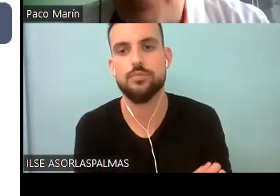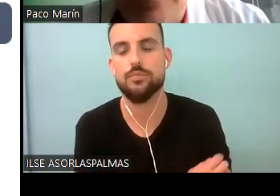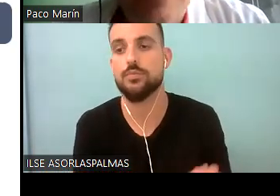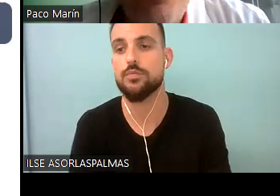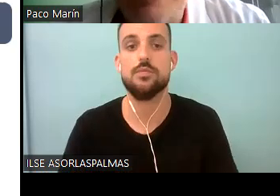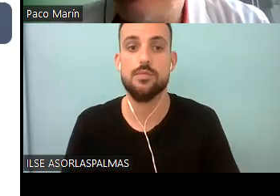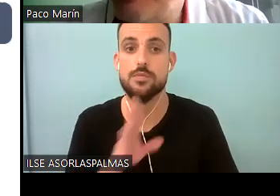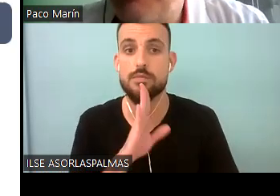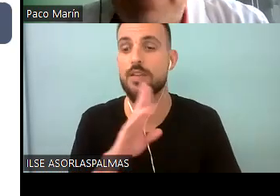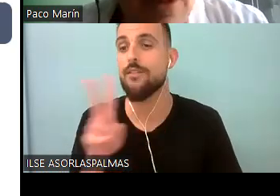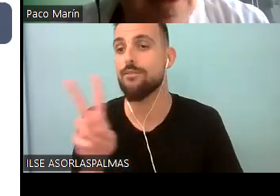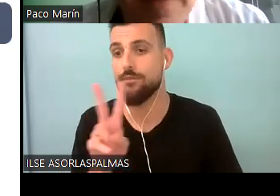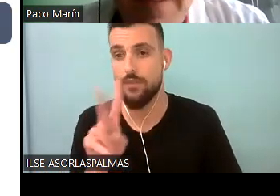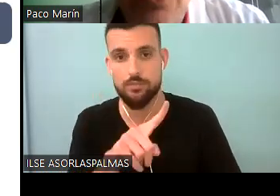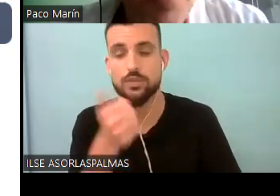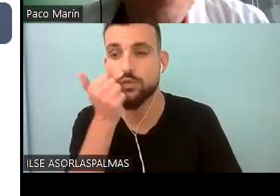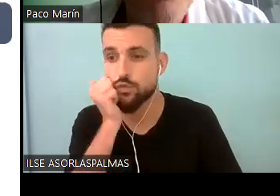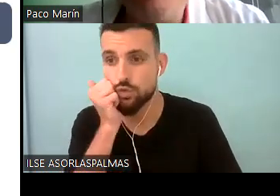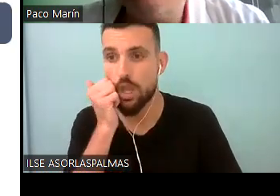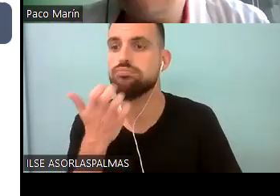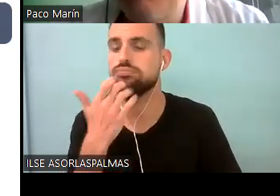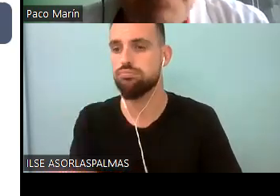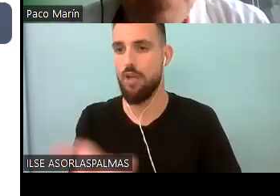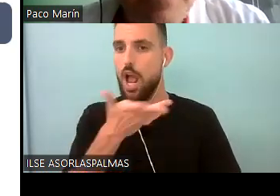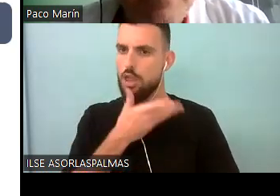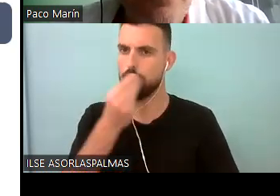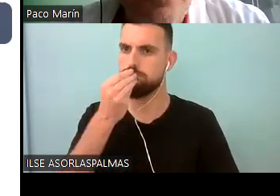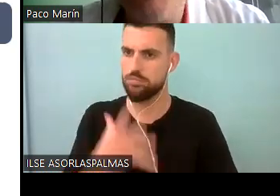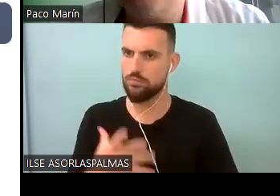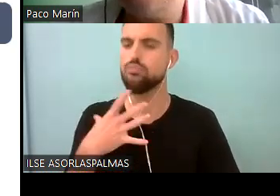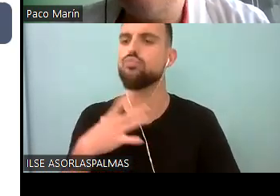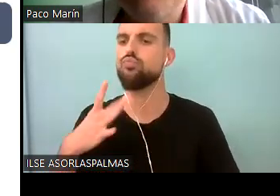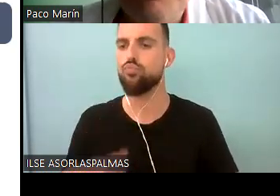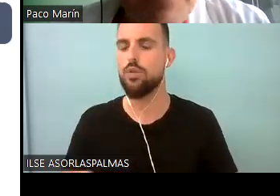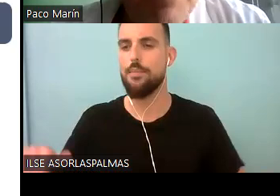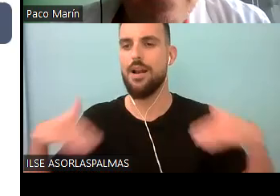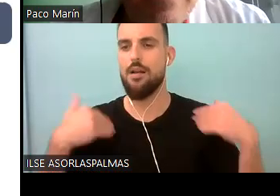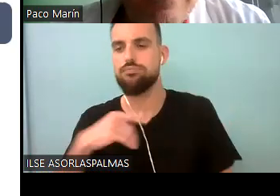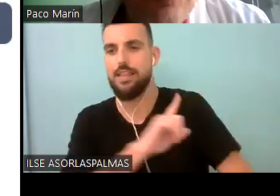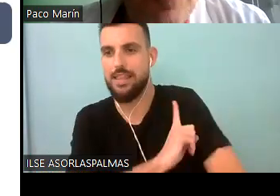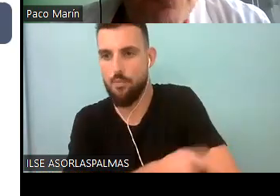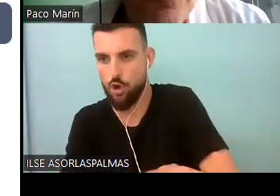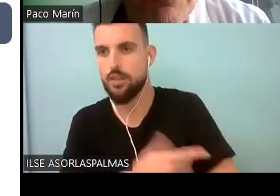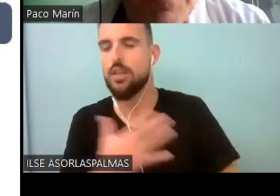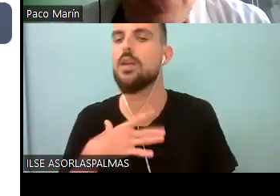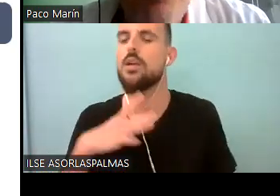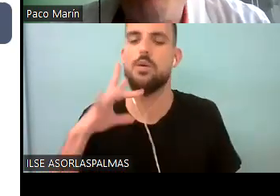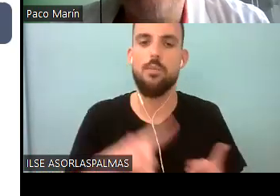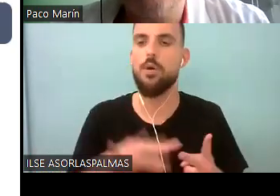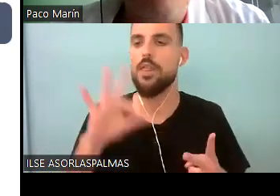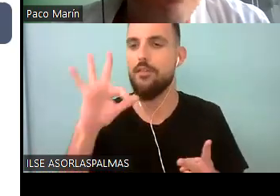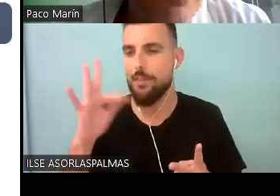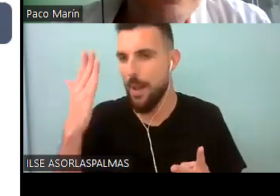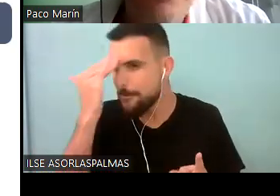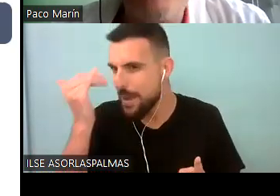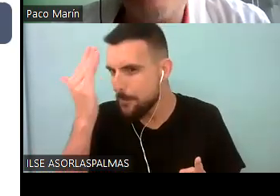Antioxidantes, los antioxidantes para lo que sea nos va a venir bien para el ejercicio físico, bien para los procesos memorísticos,